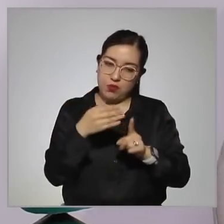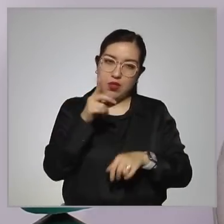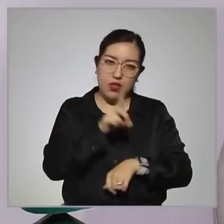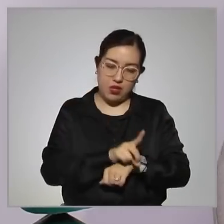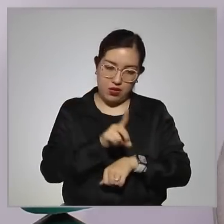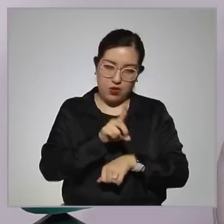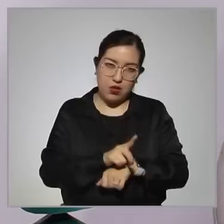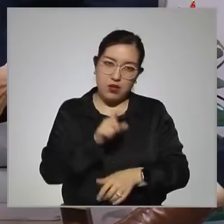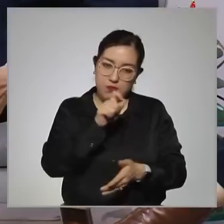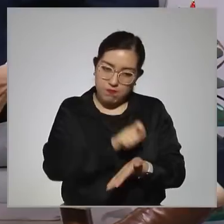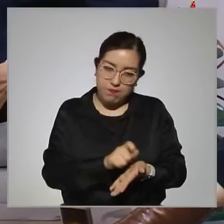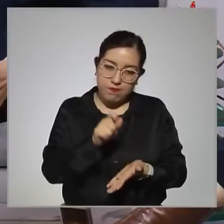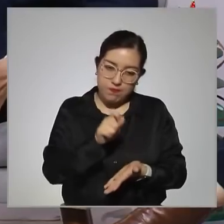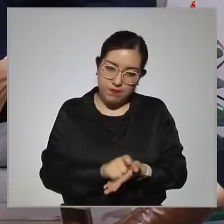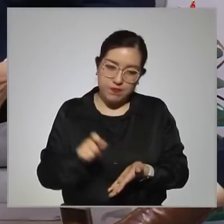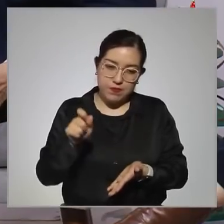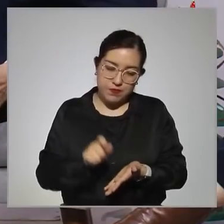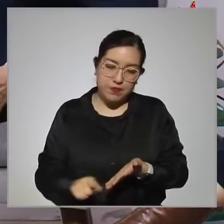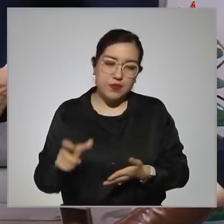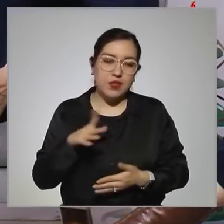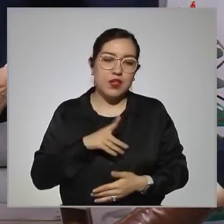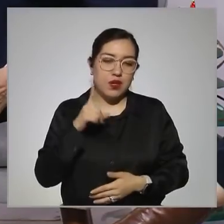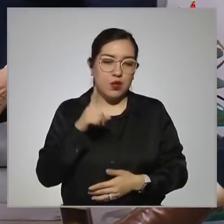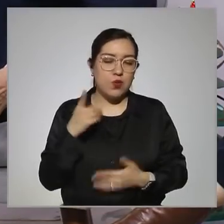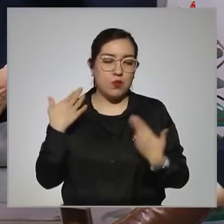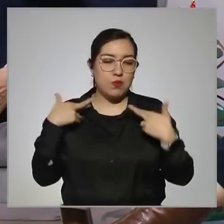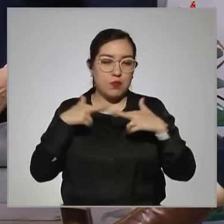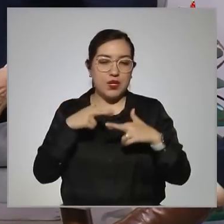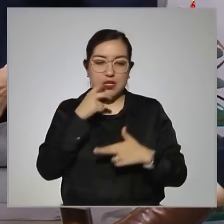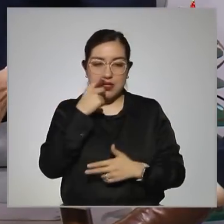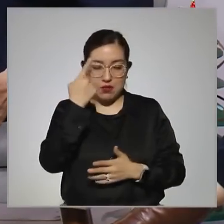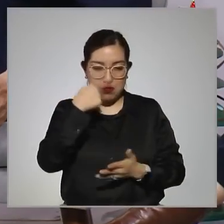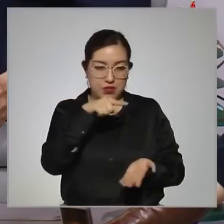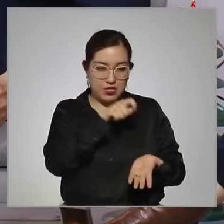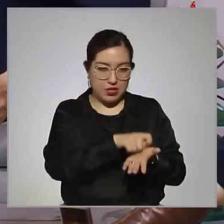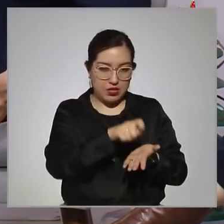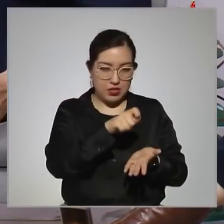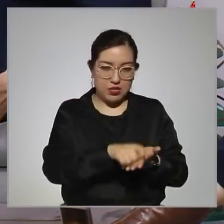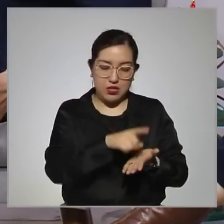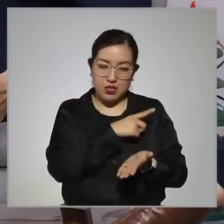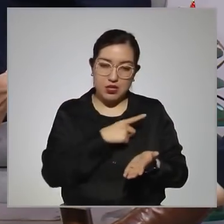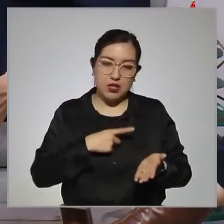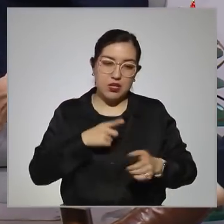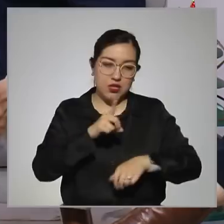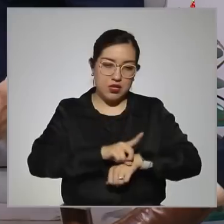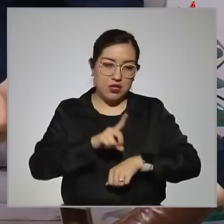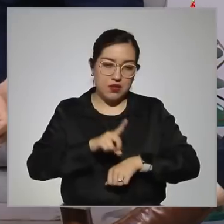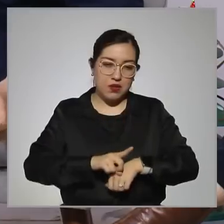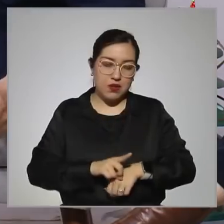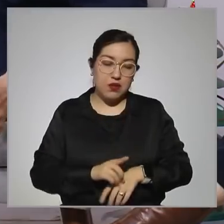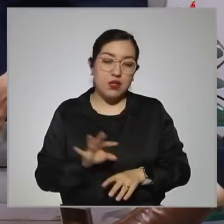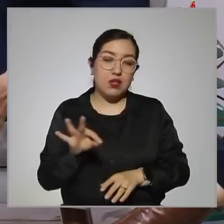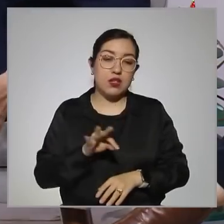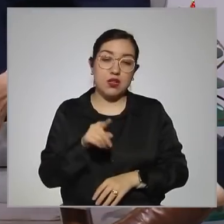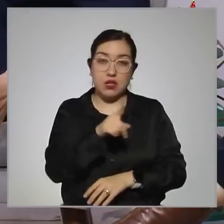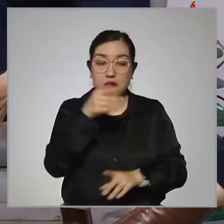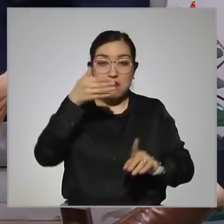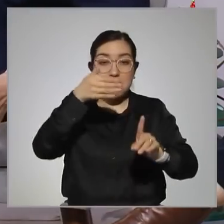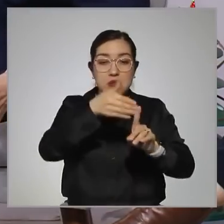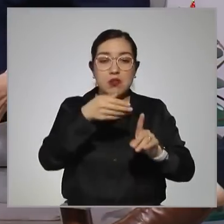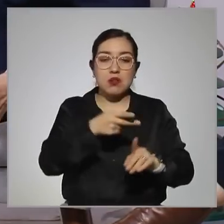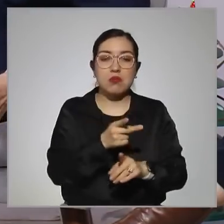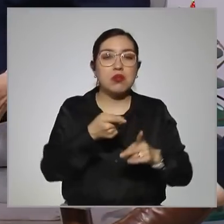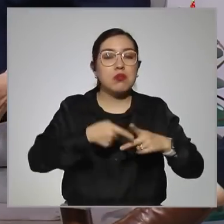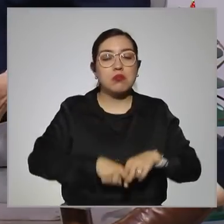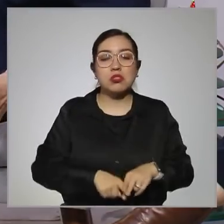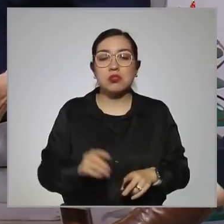diario, ¿sí? Hay una profesora que dice, para escribir diario hay que escribir, ¿sí? Porque puedo tener yo un propósito, pero si no lo